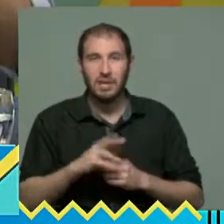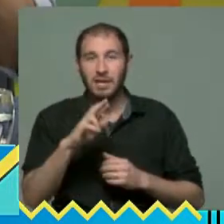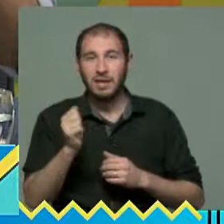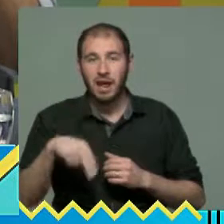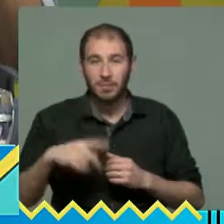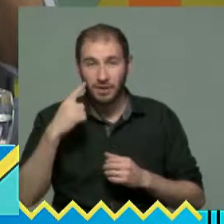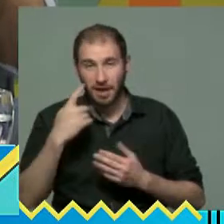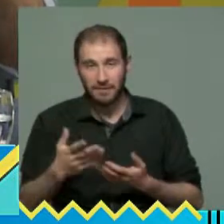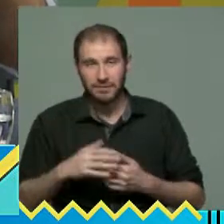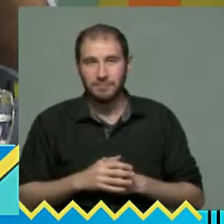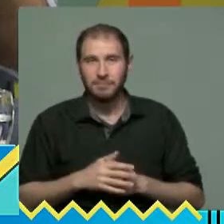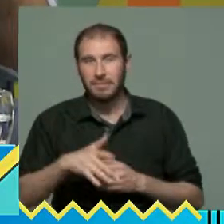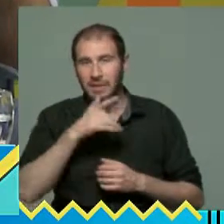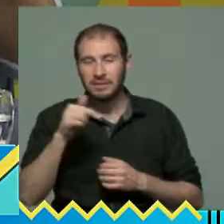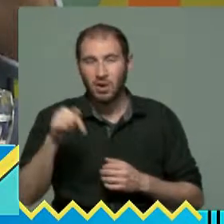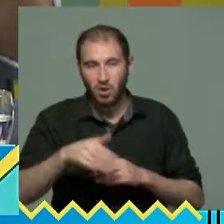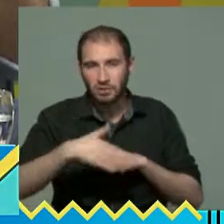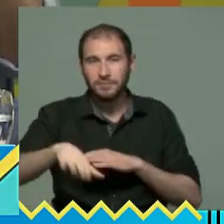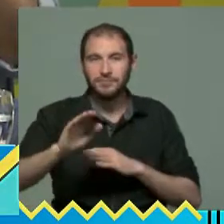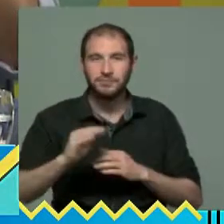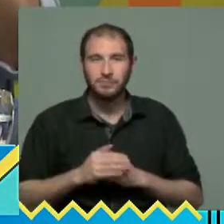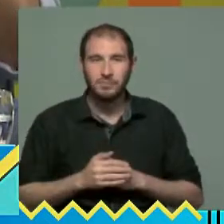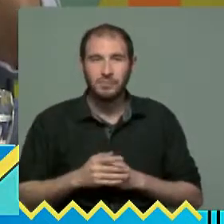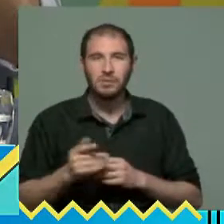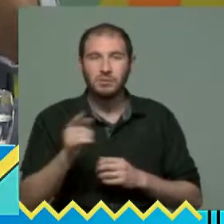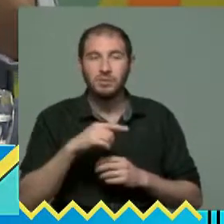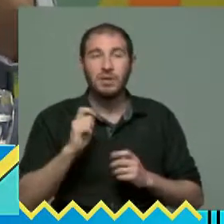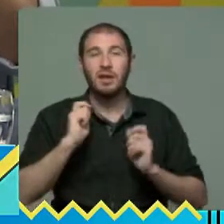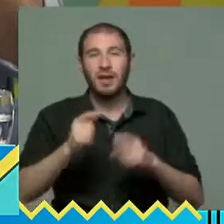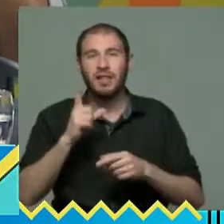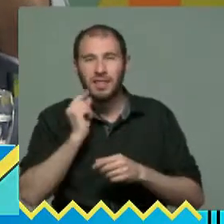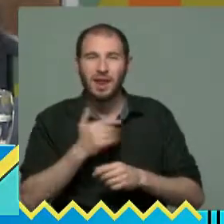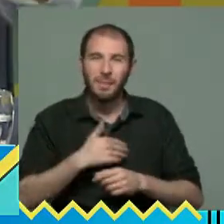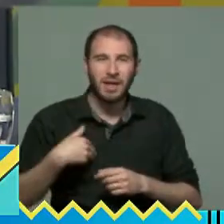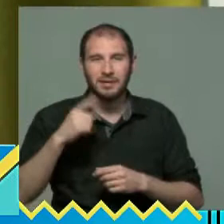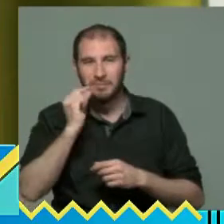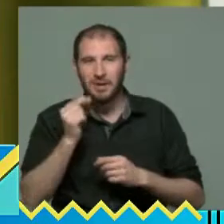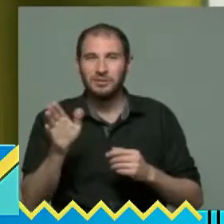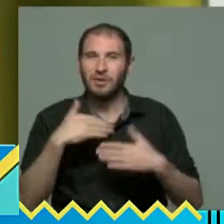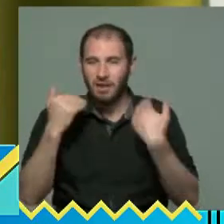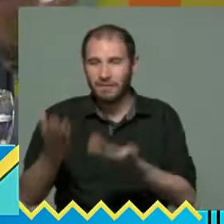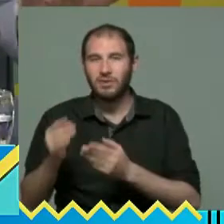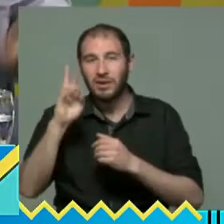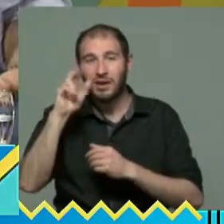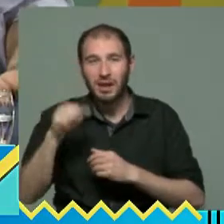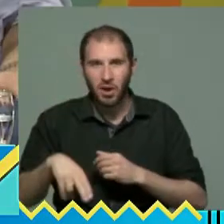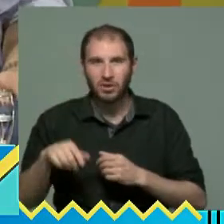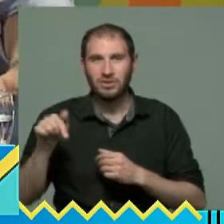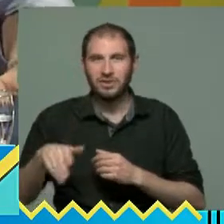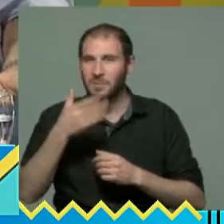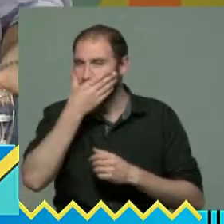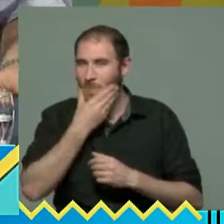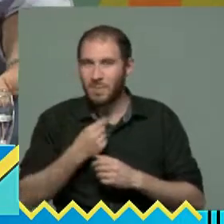la llave, o sea que creo que hoy en adelante todas las flores, regalos del Día de la Madre, del Padre, todos van a Ramón. Para Ramón. Ese muchacho tan